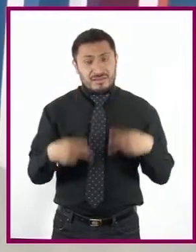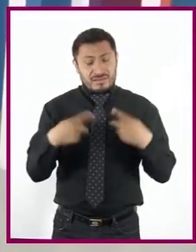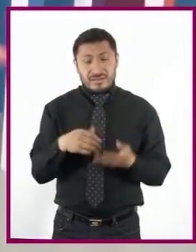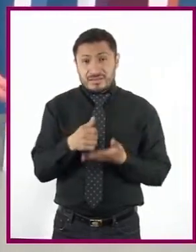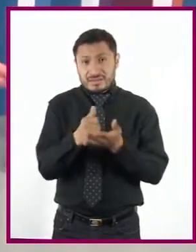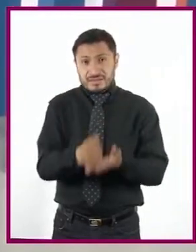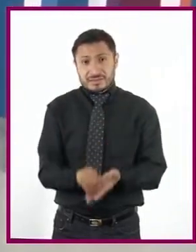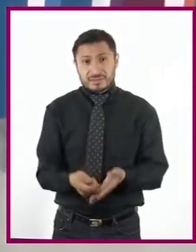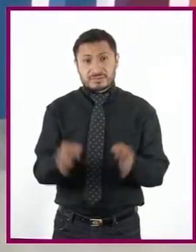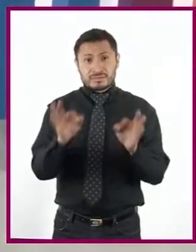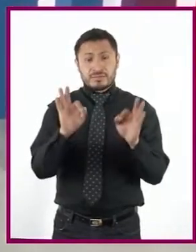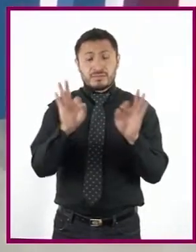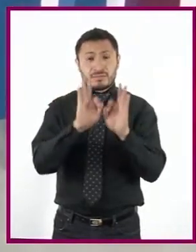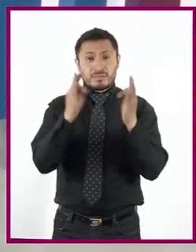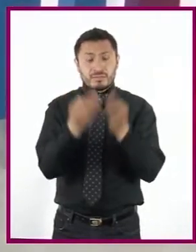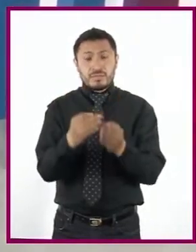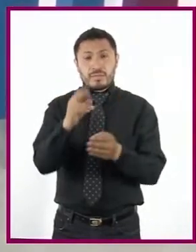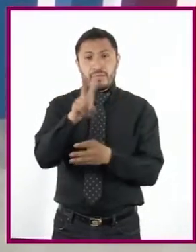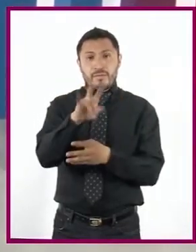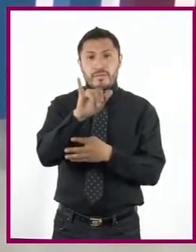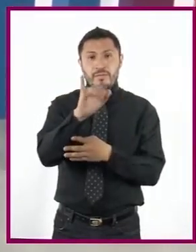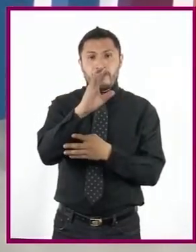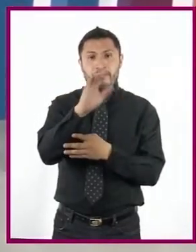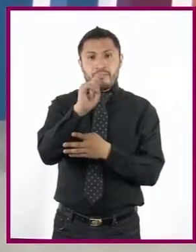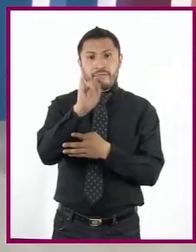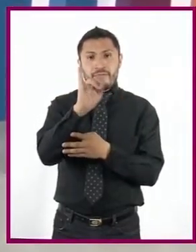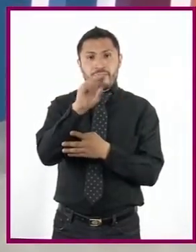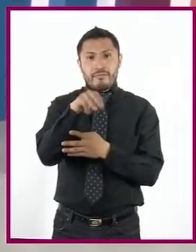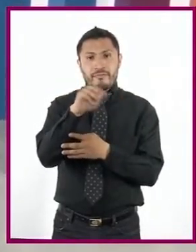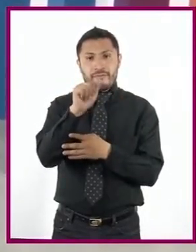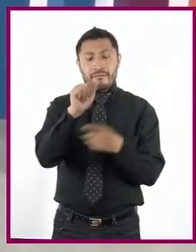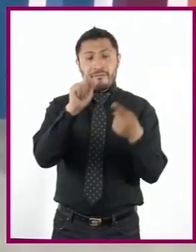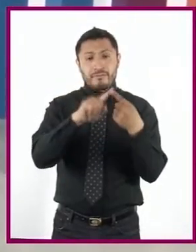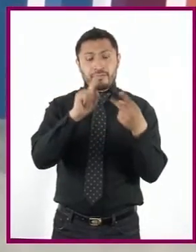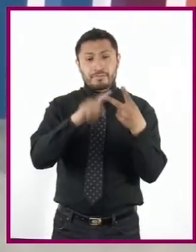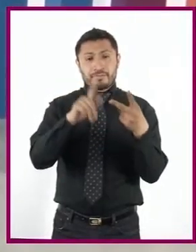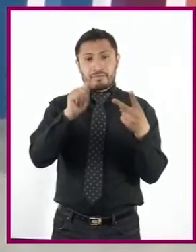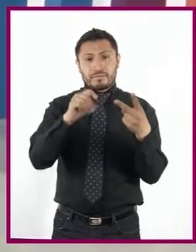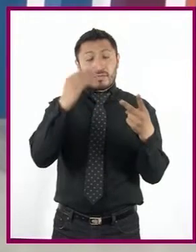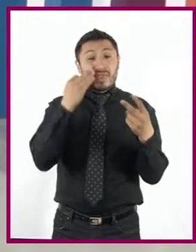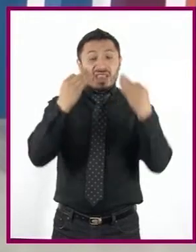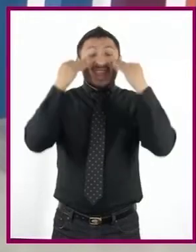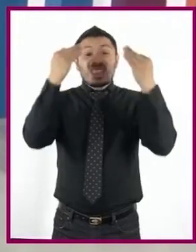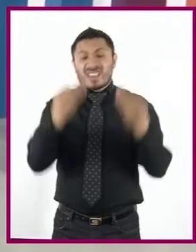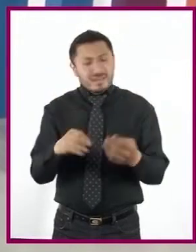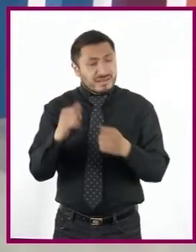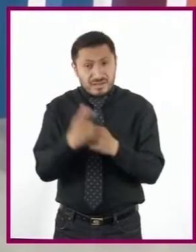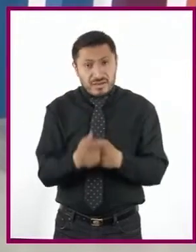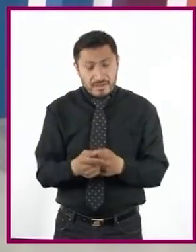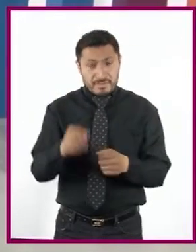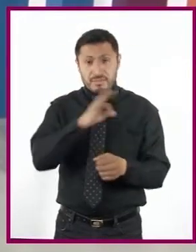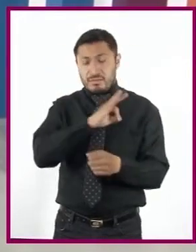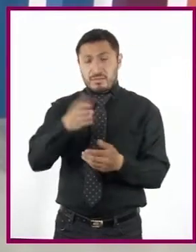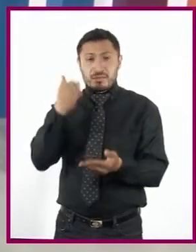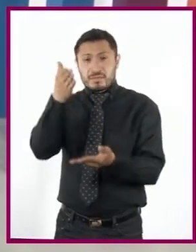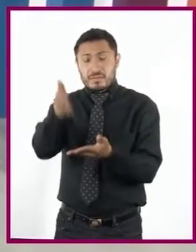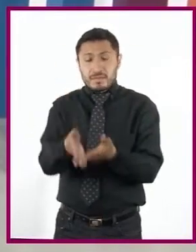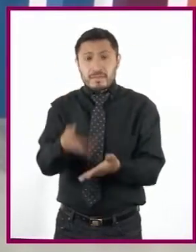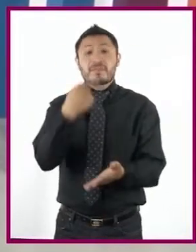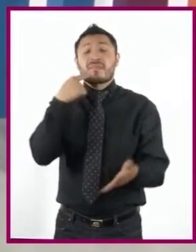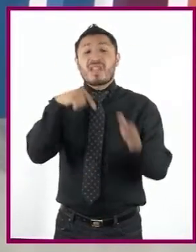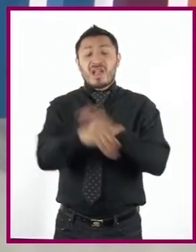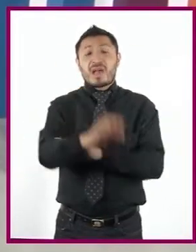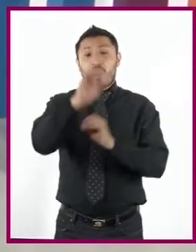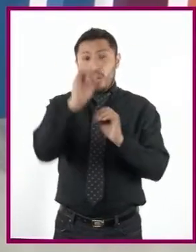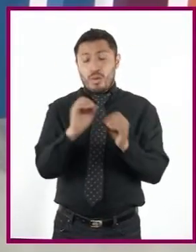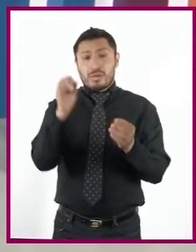en el plan de víctima o de testigo de un delito. Podrá ir a denunciarlo y apoyar, mencionar